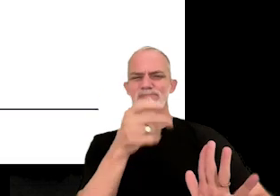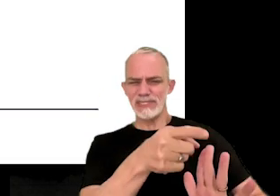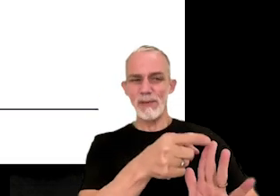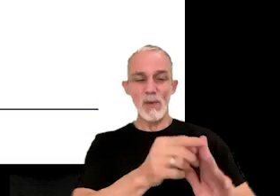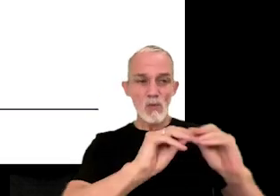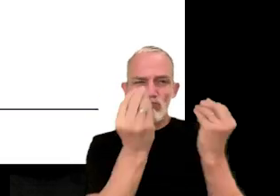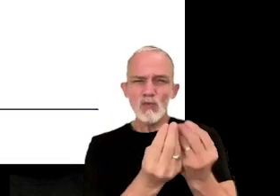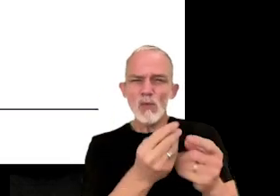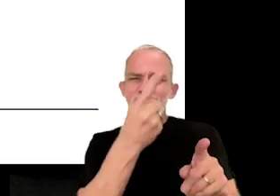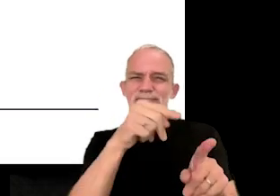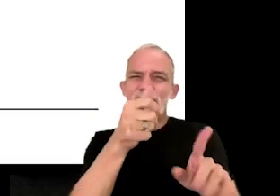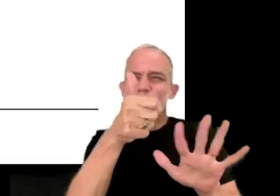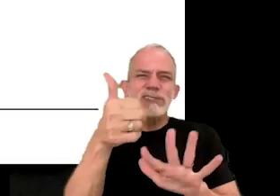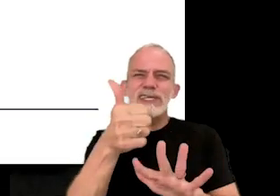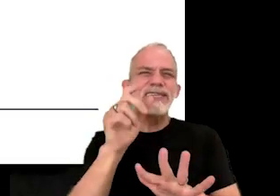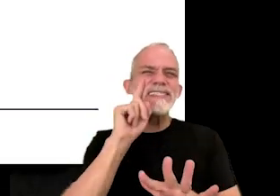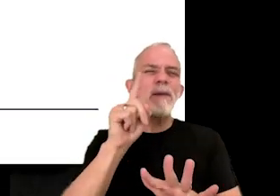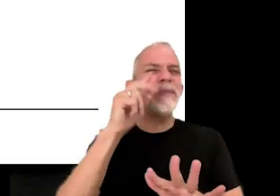de